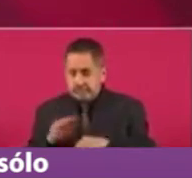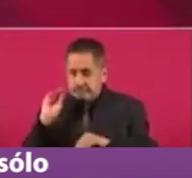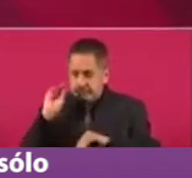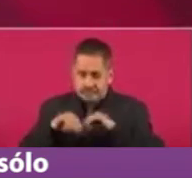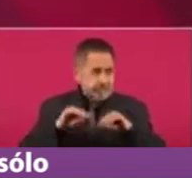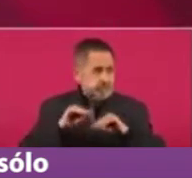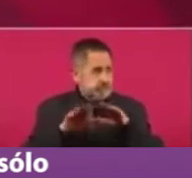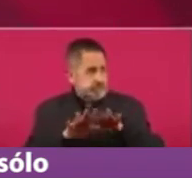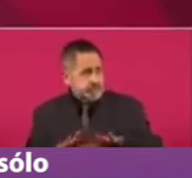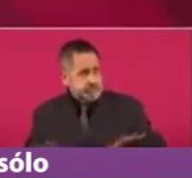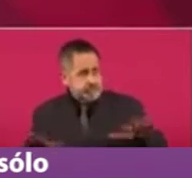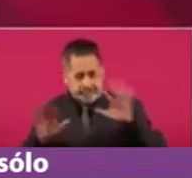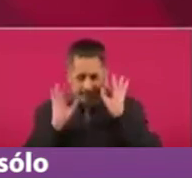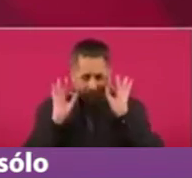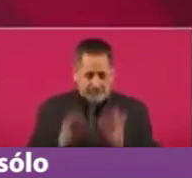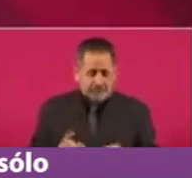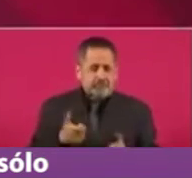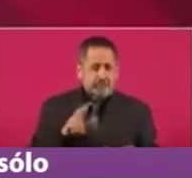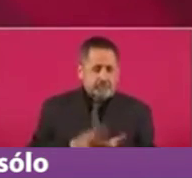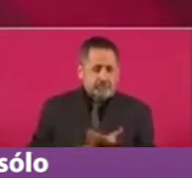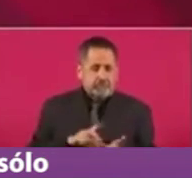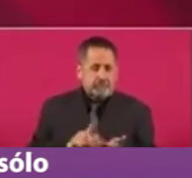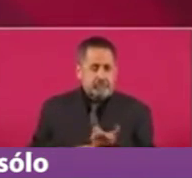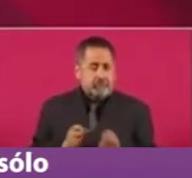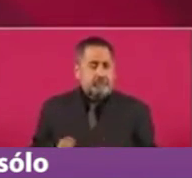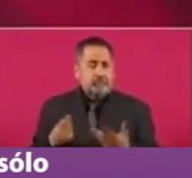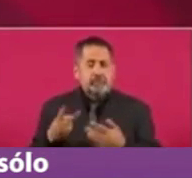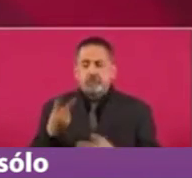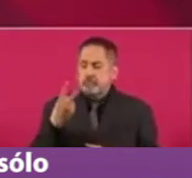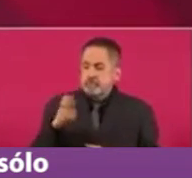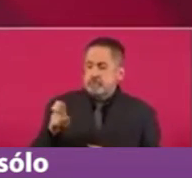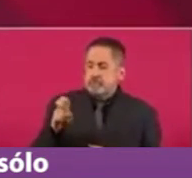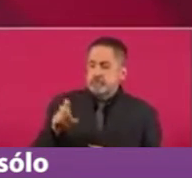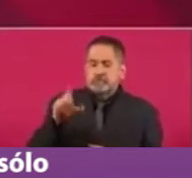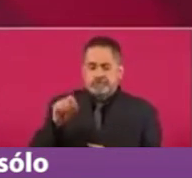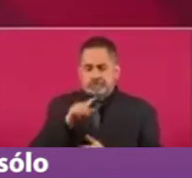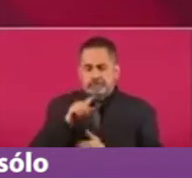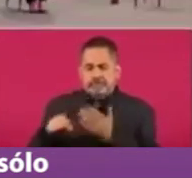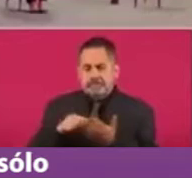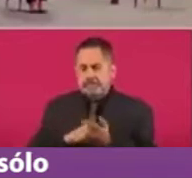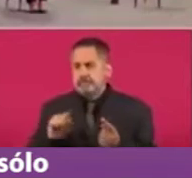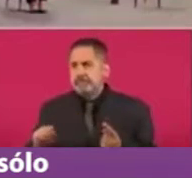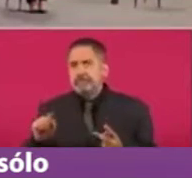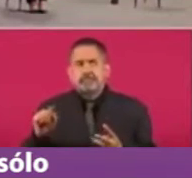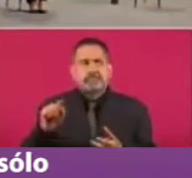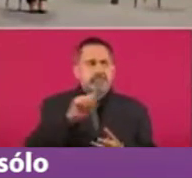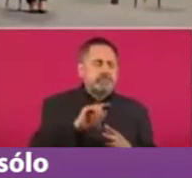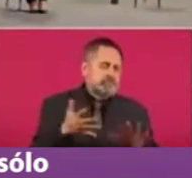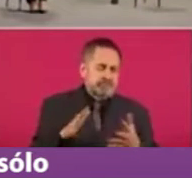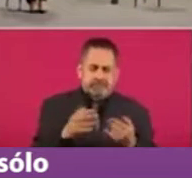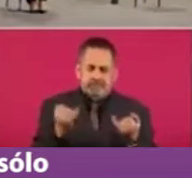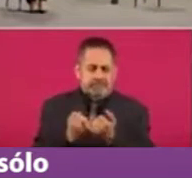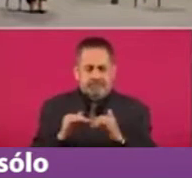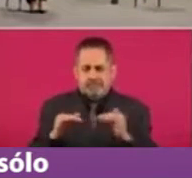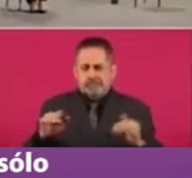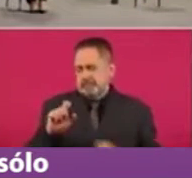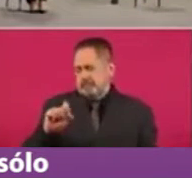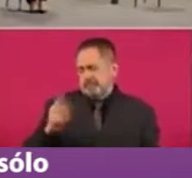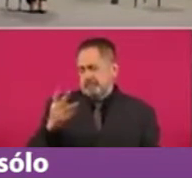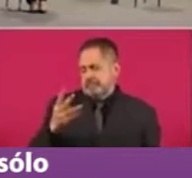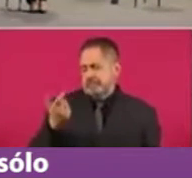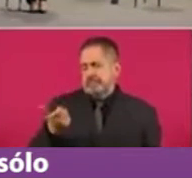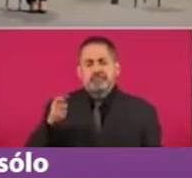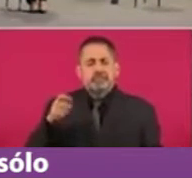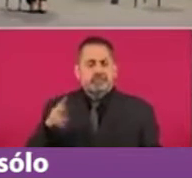la política implementada por el gobierno federal sobre los precios máximos al gas LP en todo el país, el costo de combustible se encuentra hasta